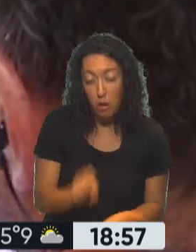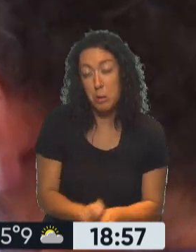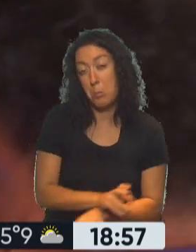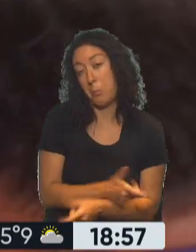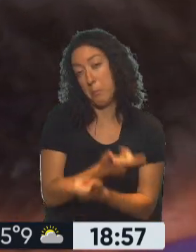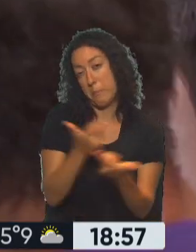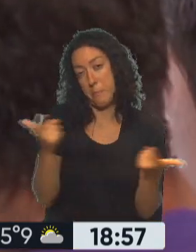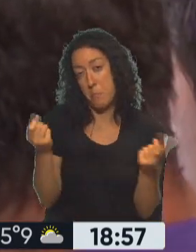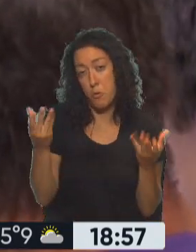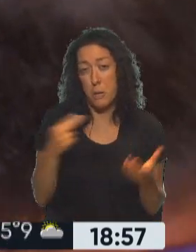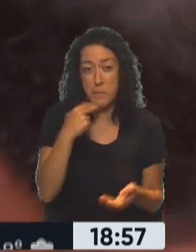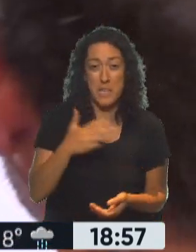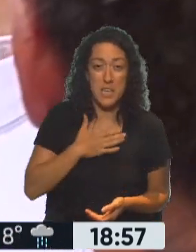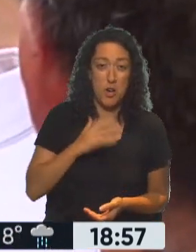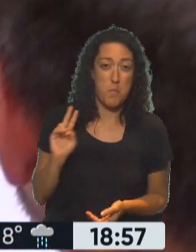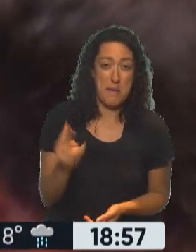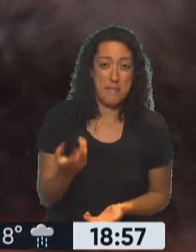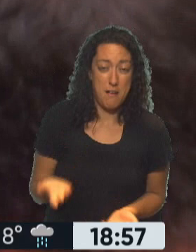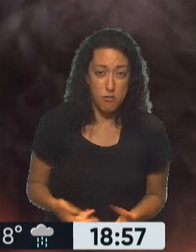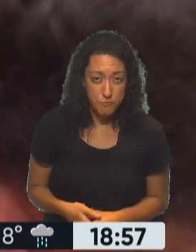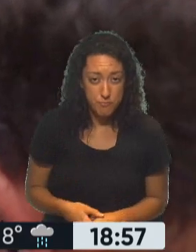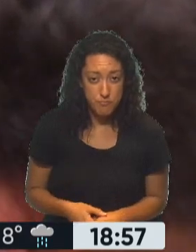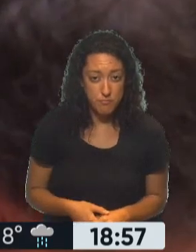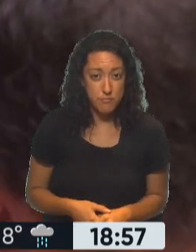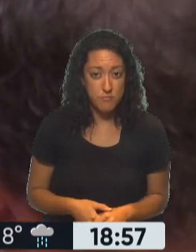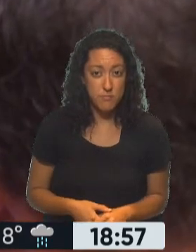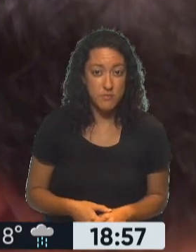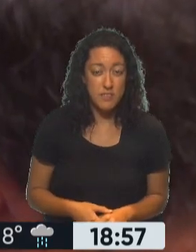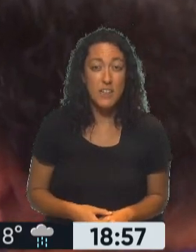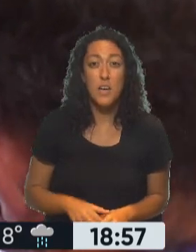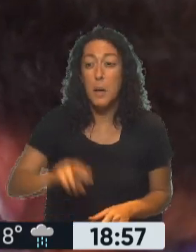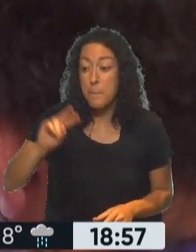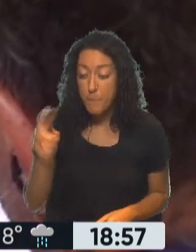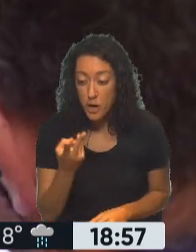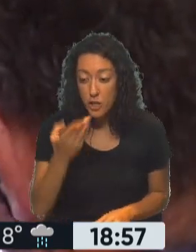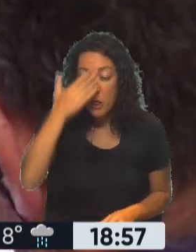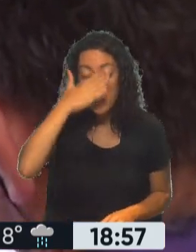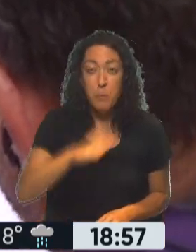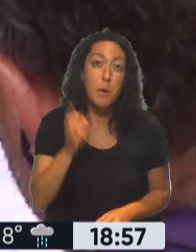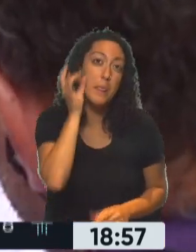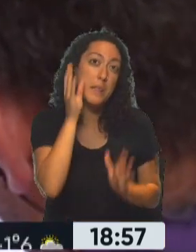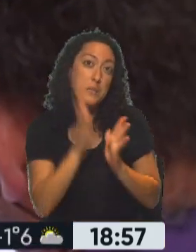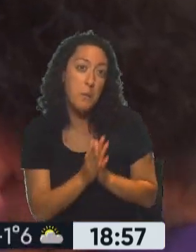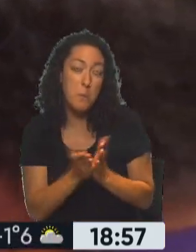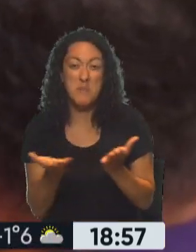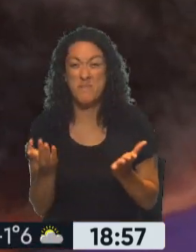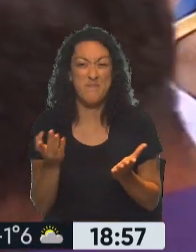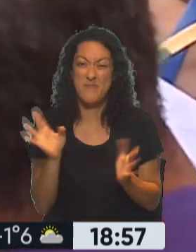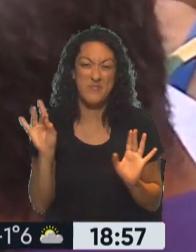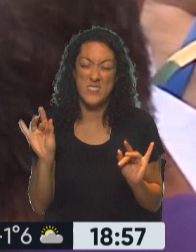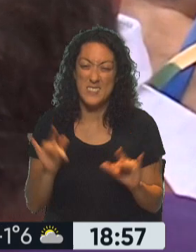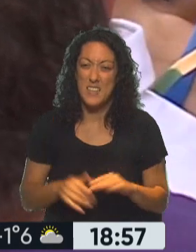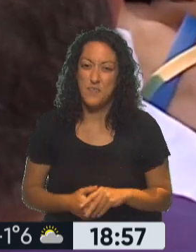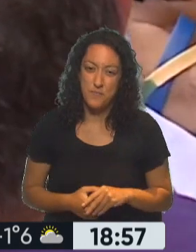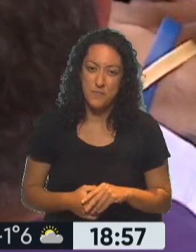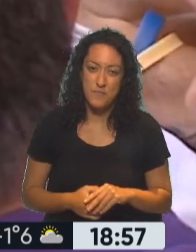porque mataron a mi hijo. Es muy difícil poder creer que después de haber matado me tenga que pedir disculpas. ¿Le llamó